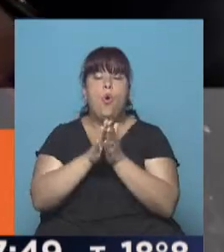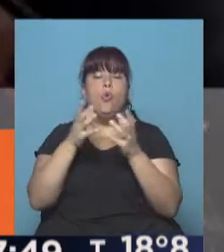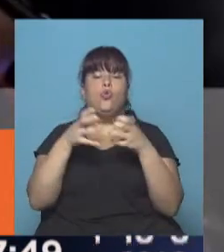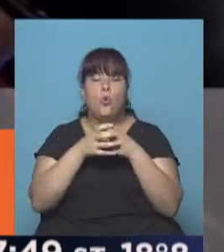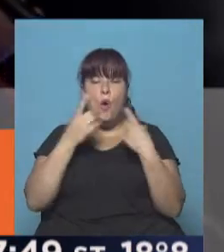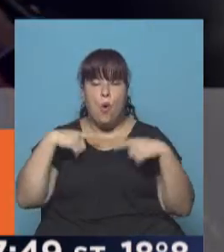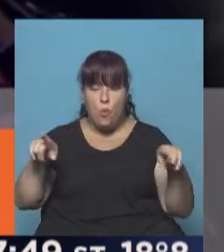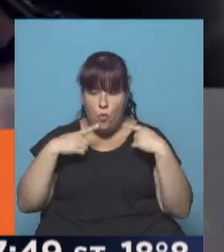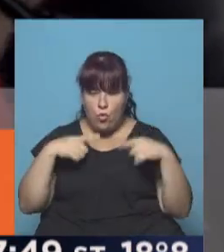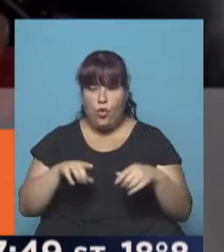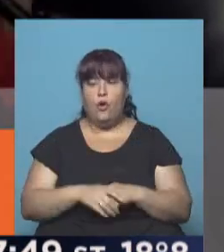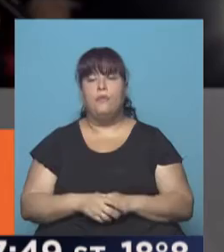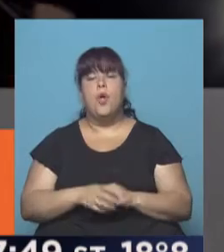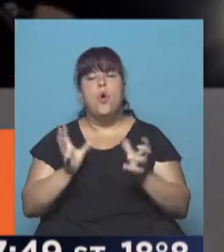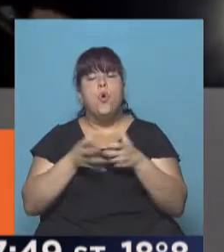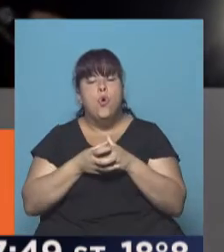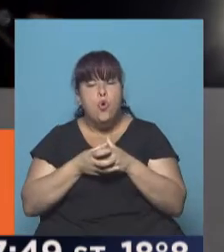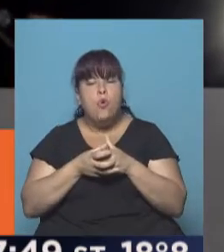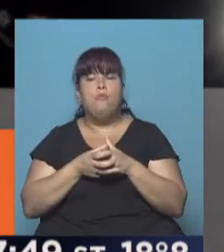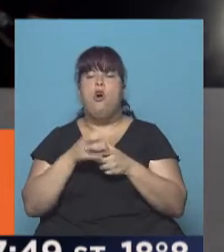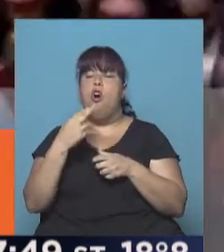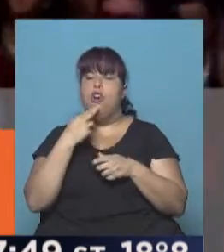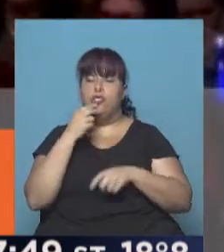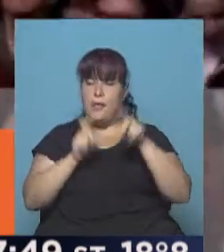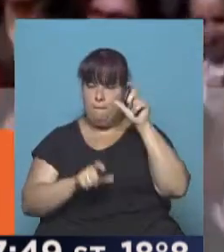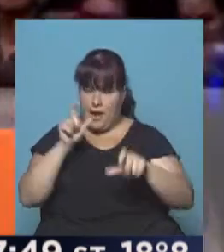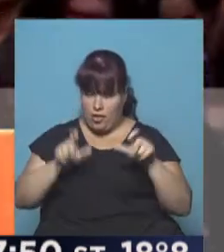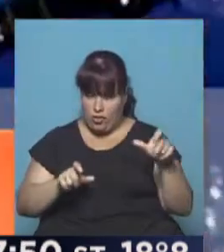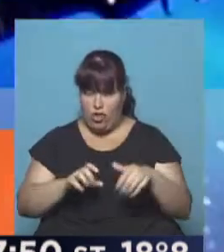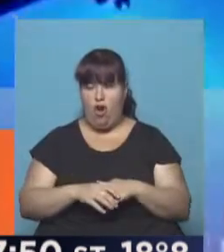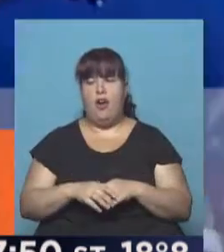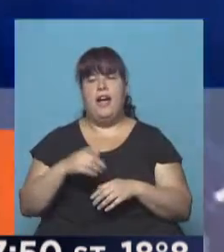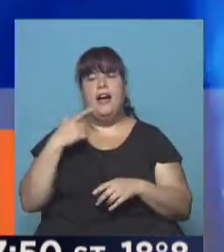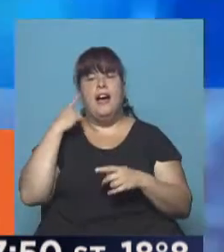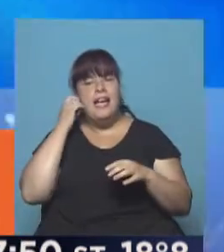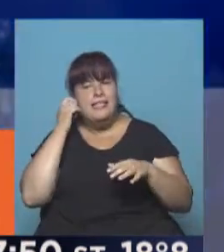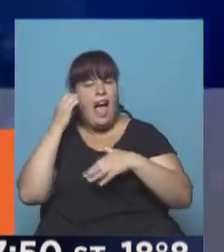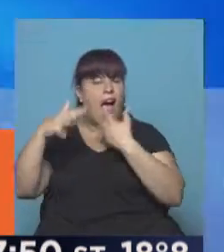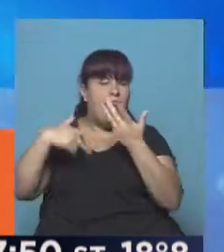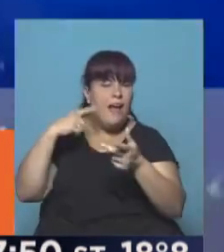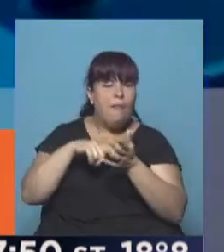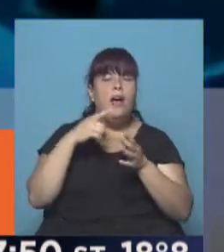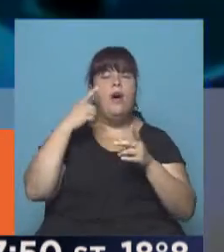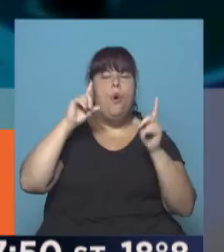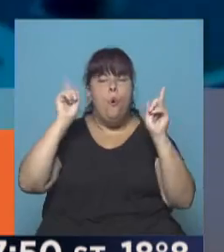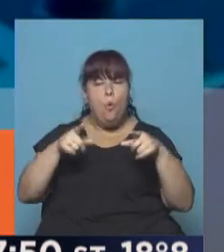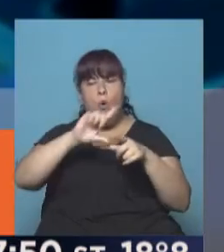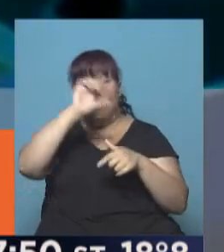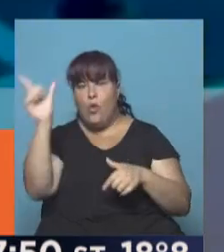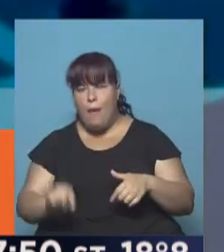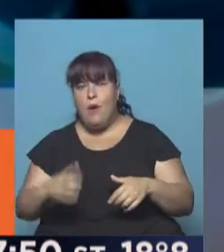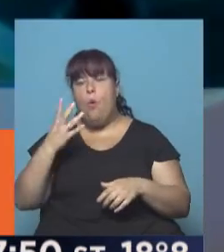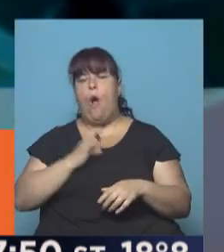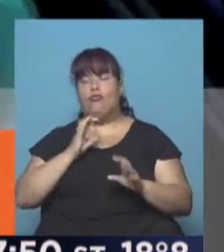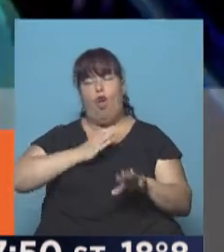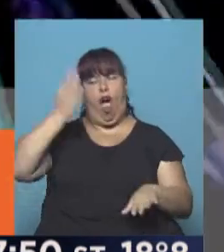Smoking Orchestra, una banda con 11 integrantes, con su rock gitano cosmopolita, que vuelve a girar por Sudamérica 4 años